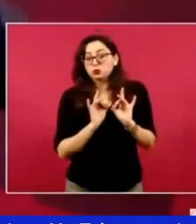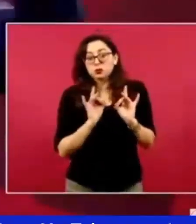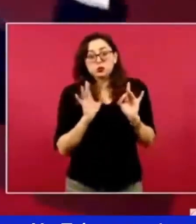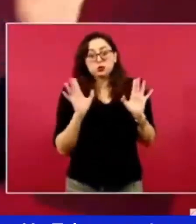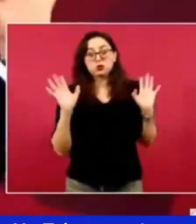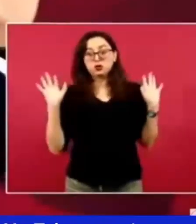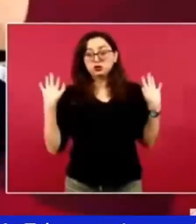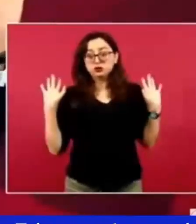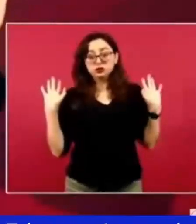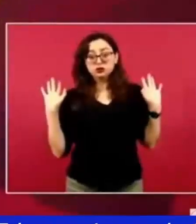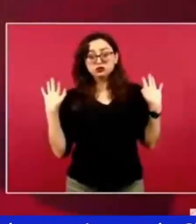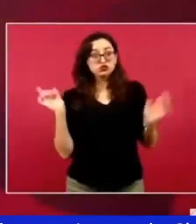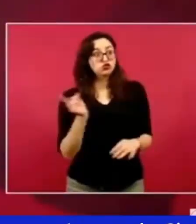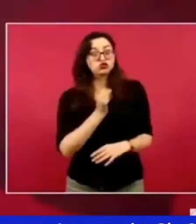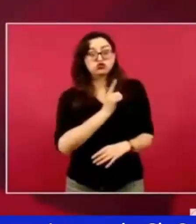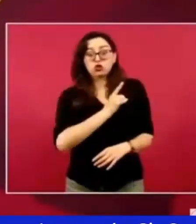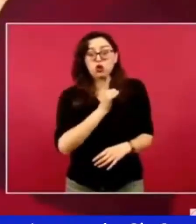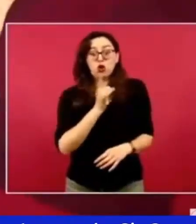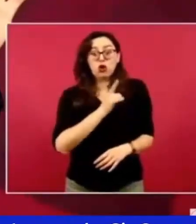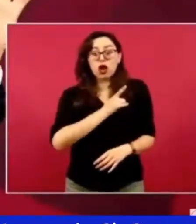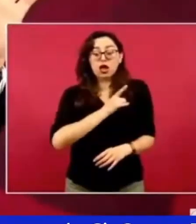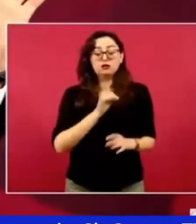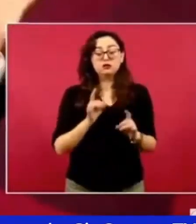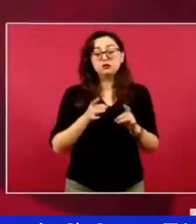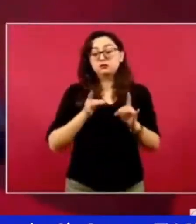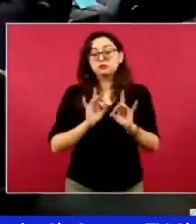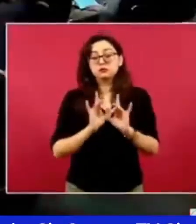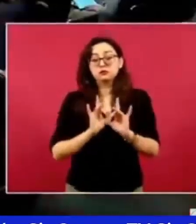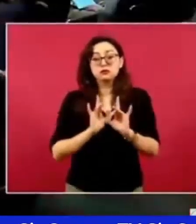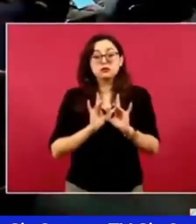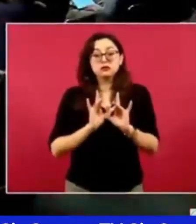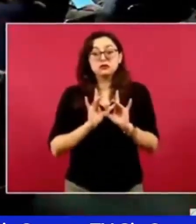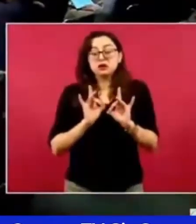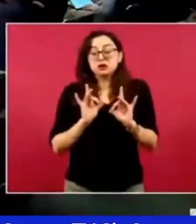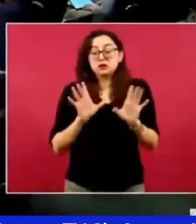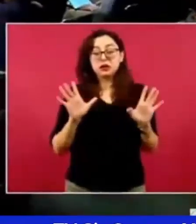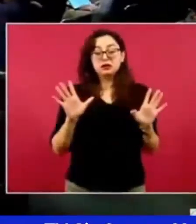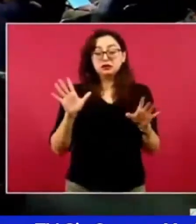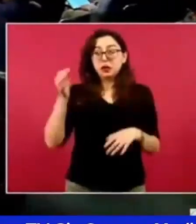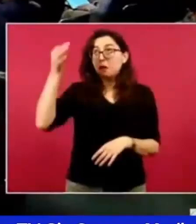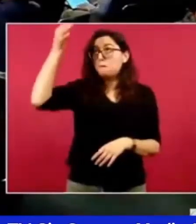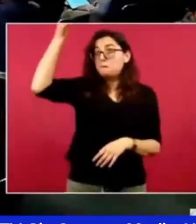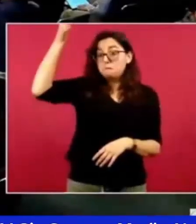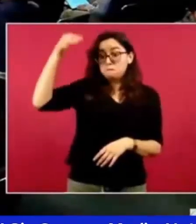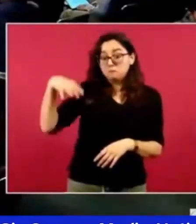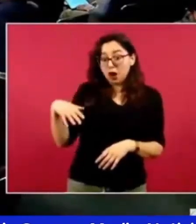Y allá, ¿sí?, como está todo tan avanzado,